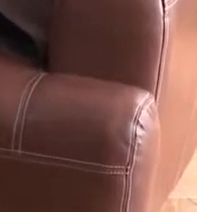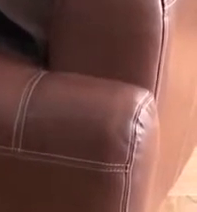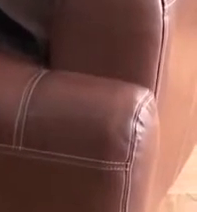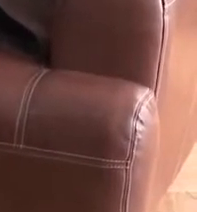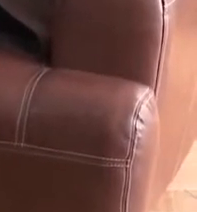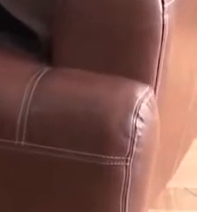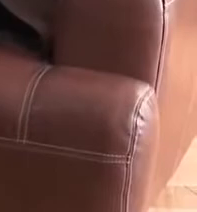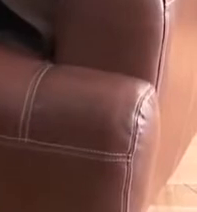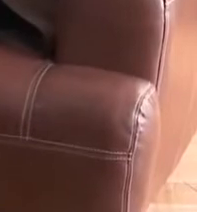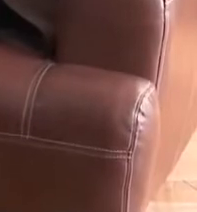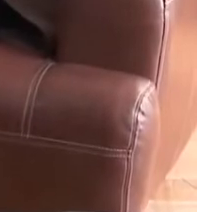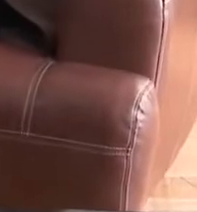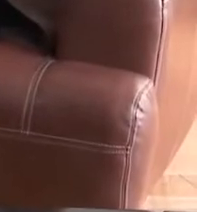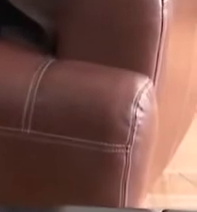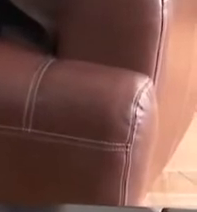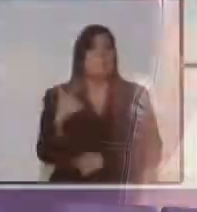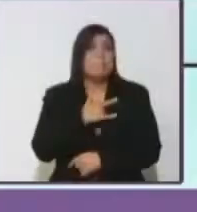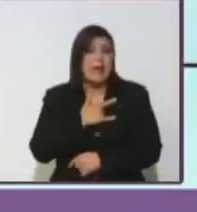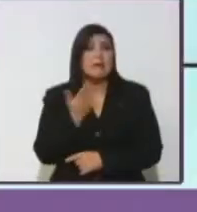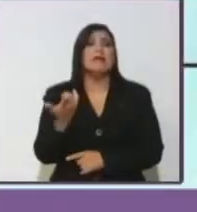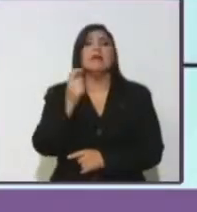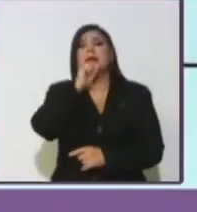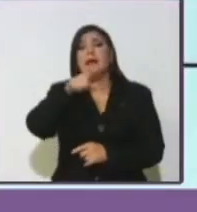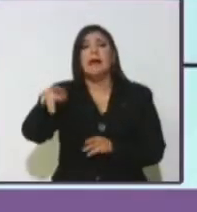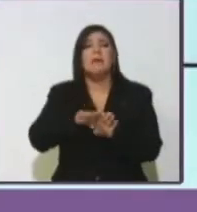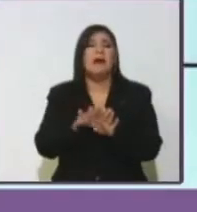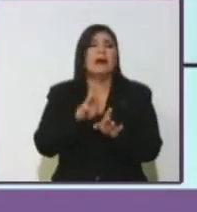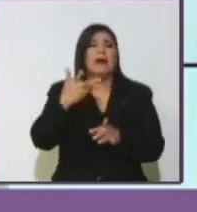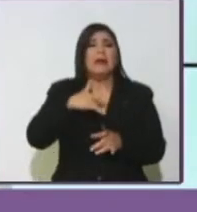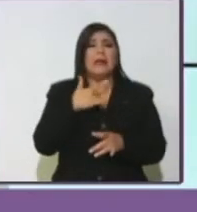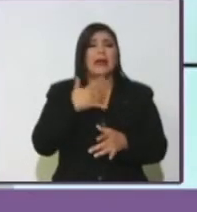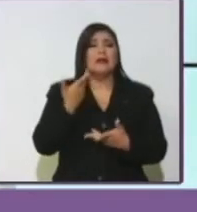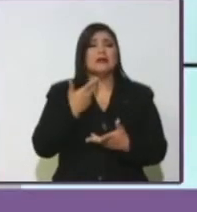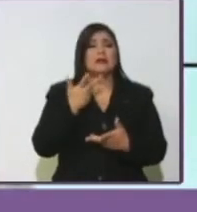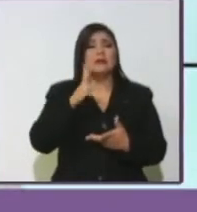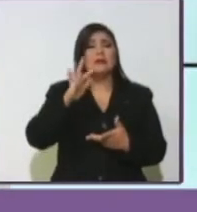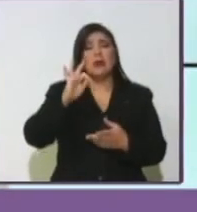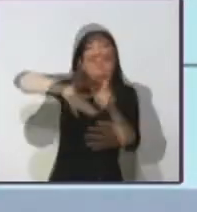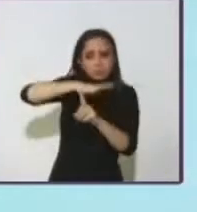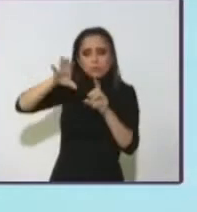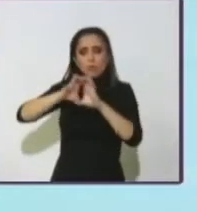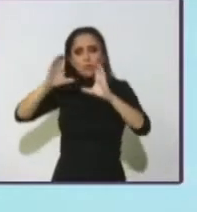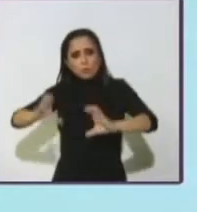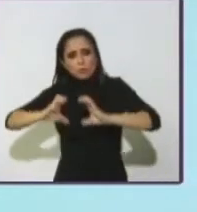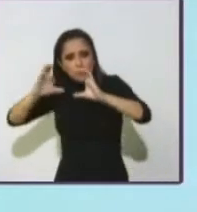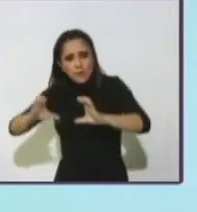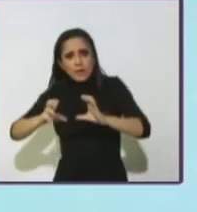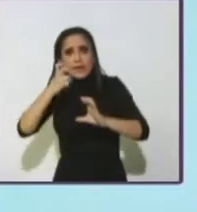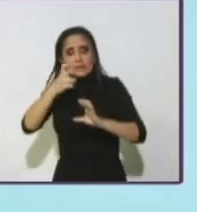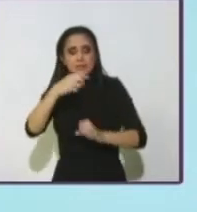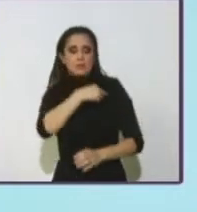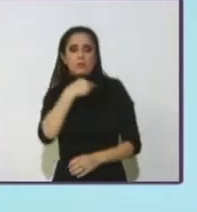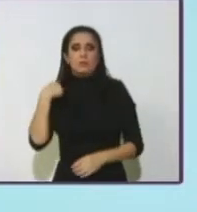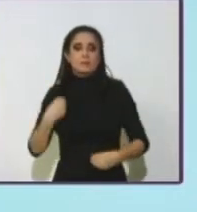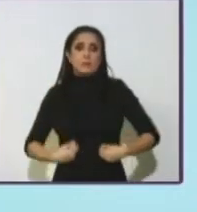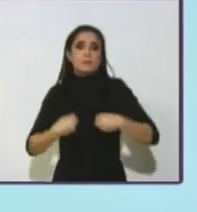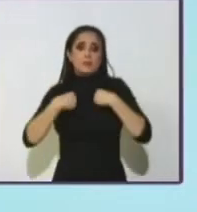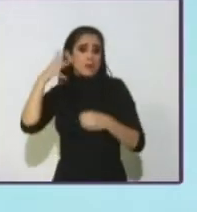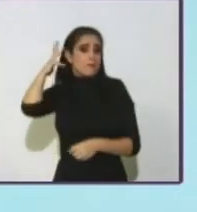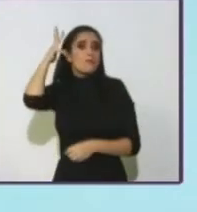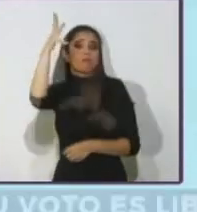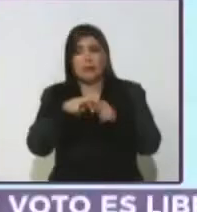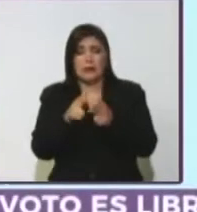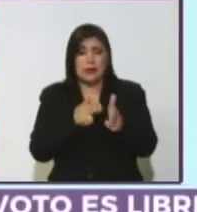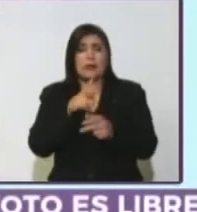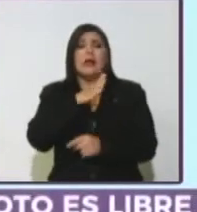número y creo que hay una contienda interesante entre dos mujeres, Alejandra Barrales por